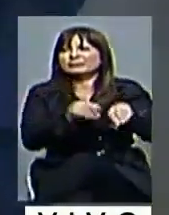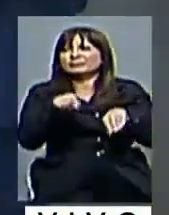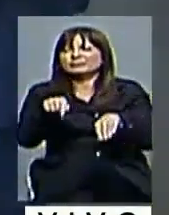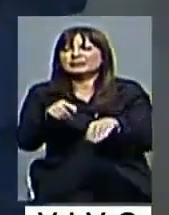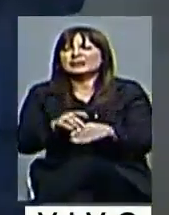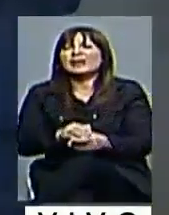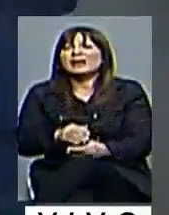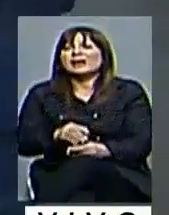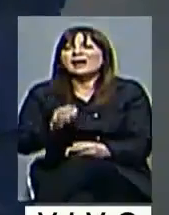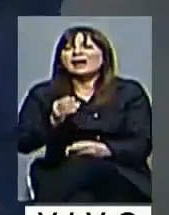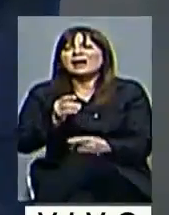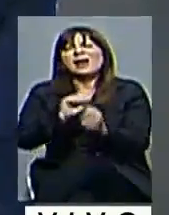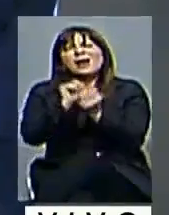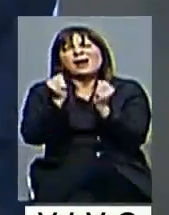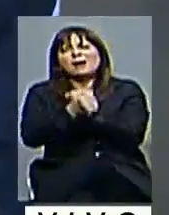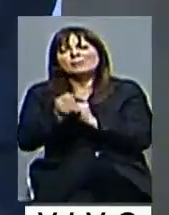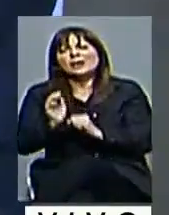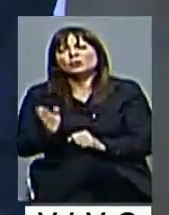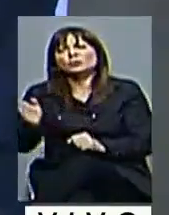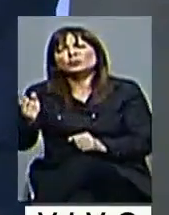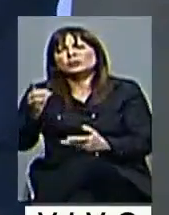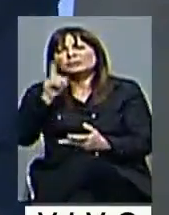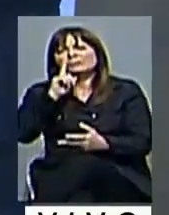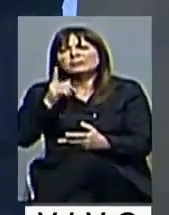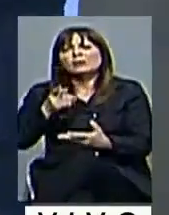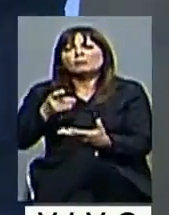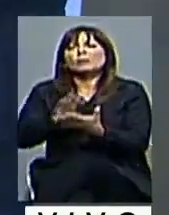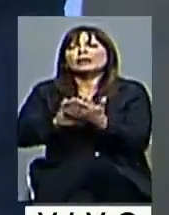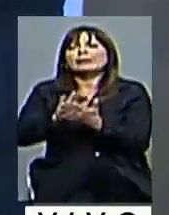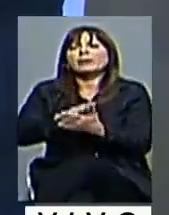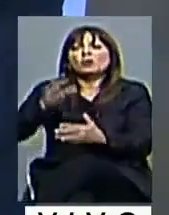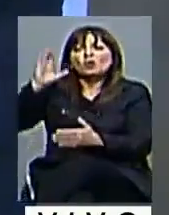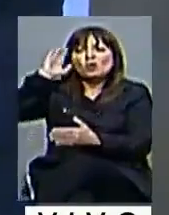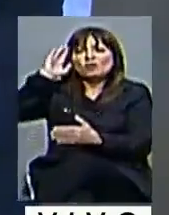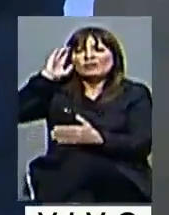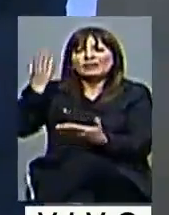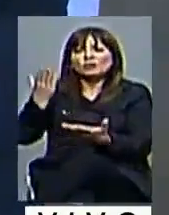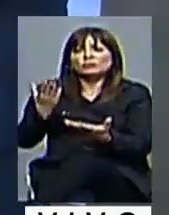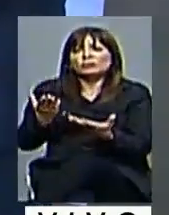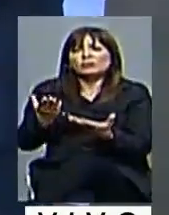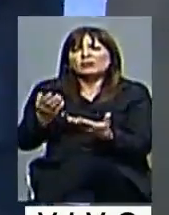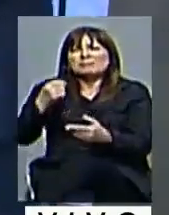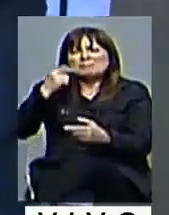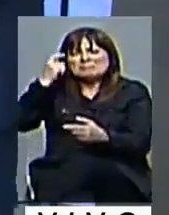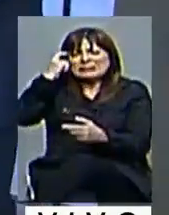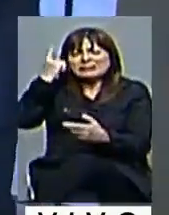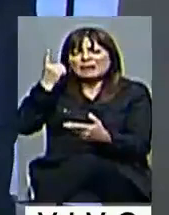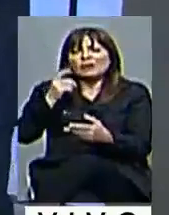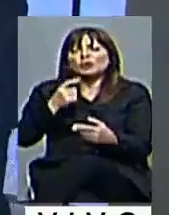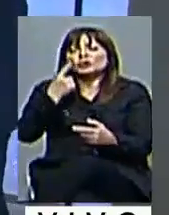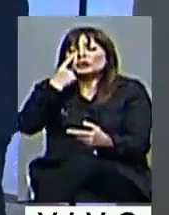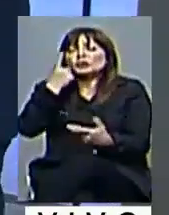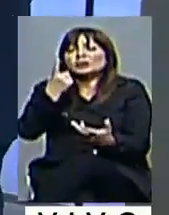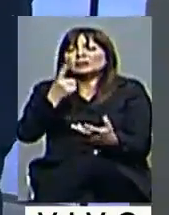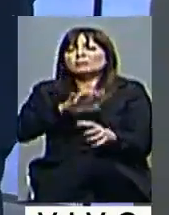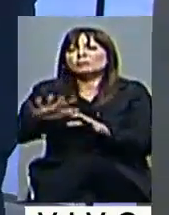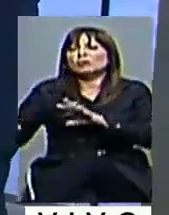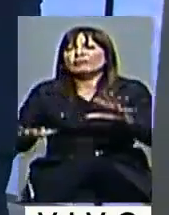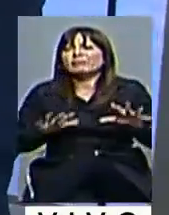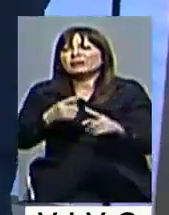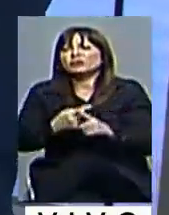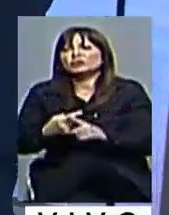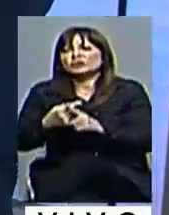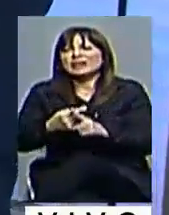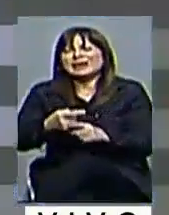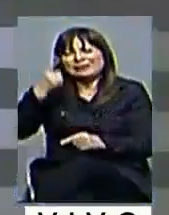cambian la conducta que han tenido, porque uno esperaba prácticamente que en el gobierno de Bachelet no se produjeran movimientos sociales, o sea, no se notaran los movimientos sociales. Sin embargo,